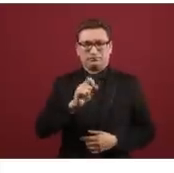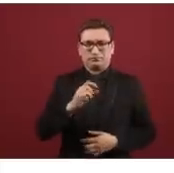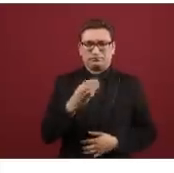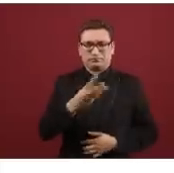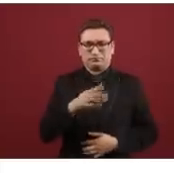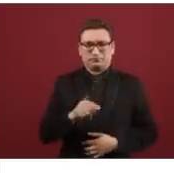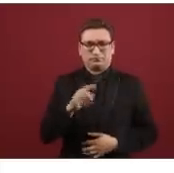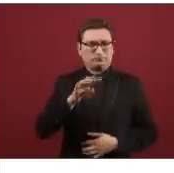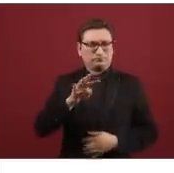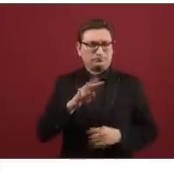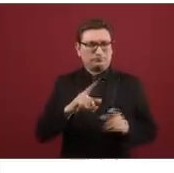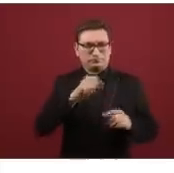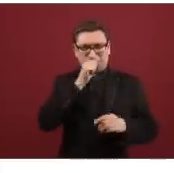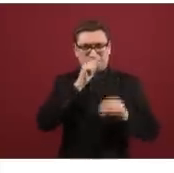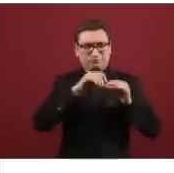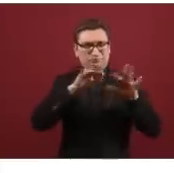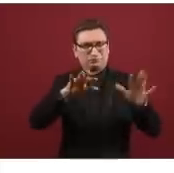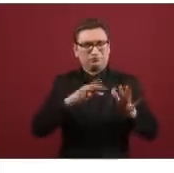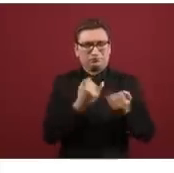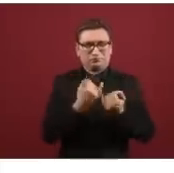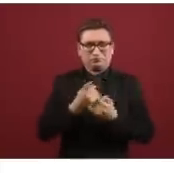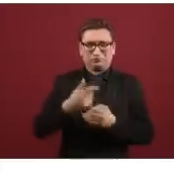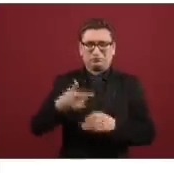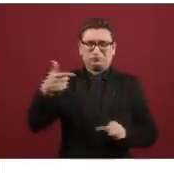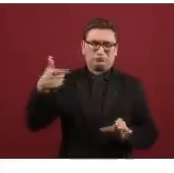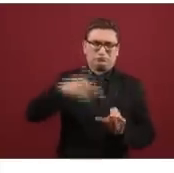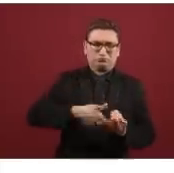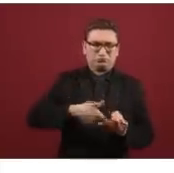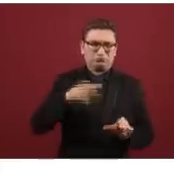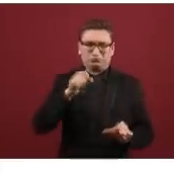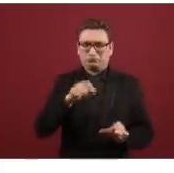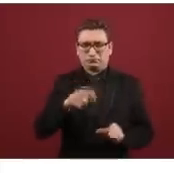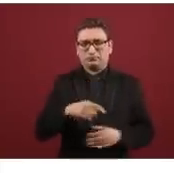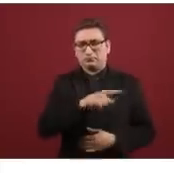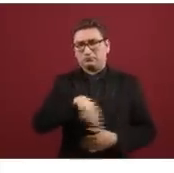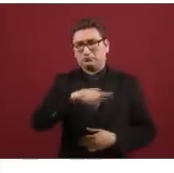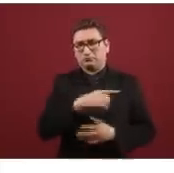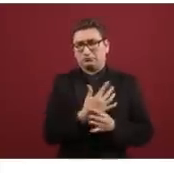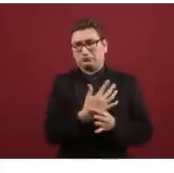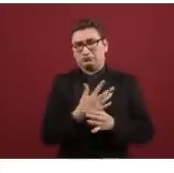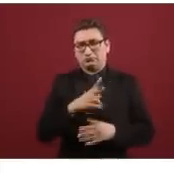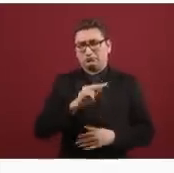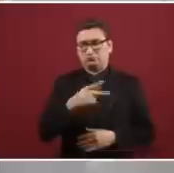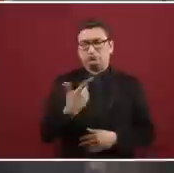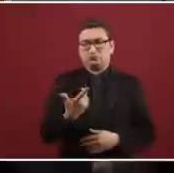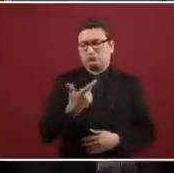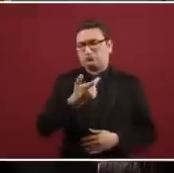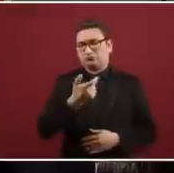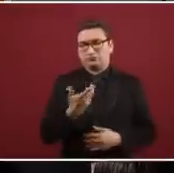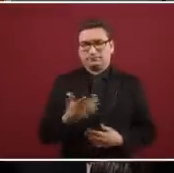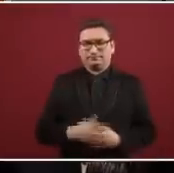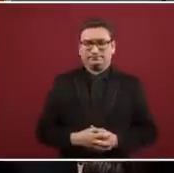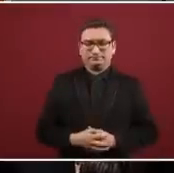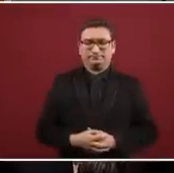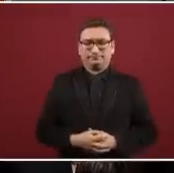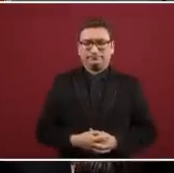anuncio y en la bomba, aunque ellos alegan que su costo no